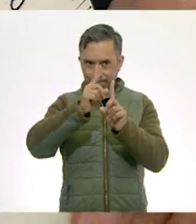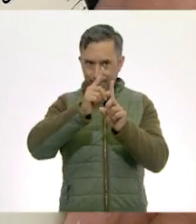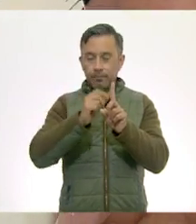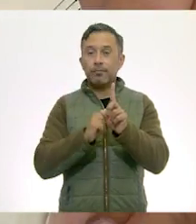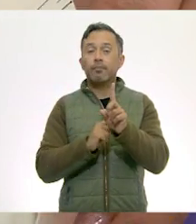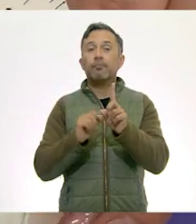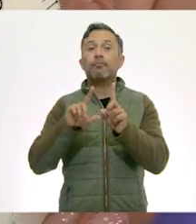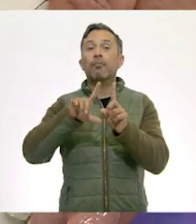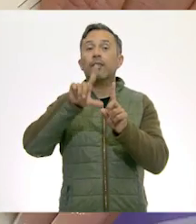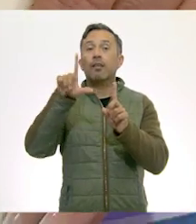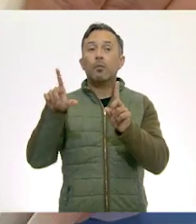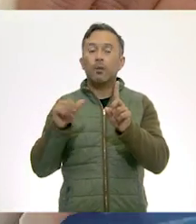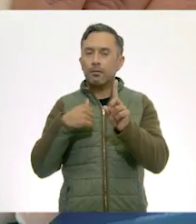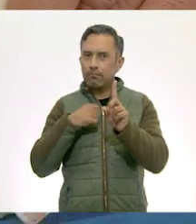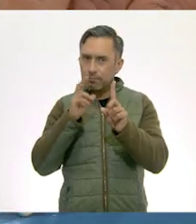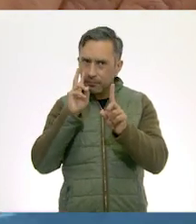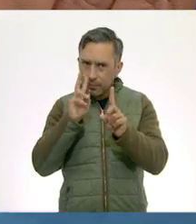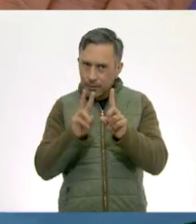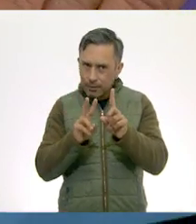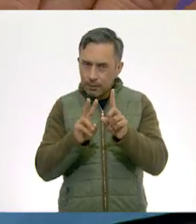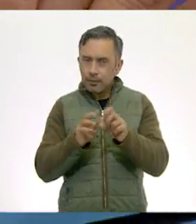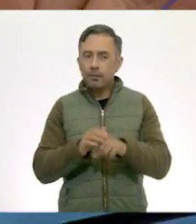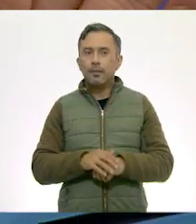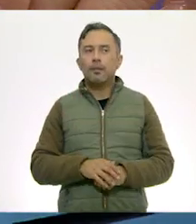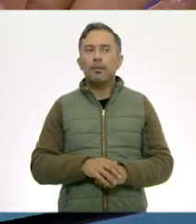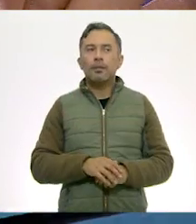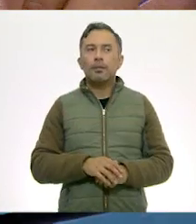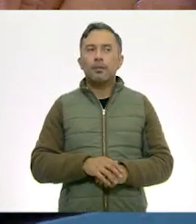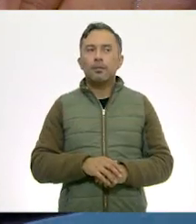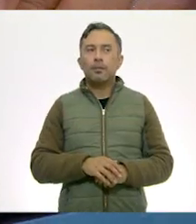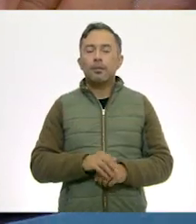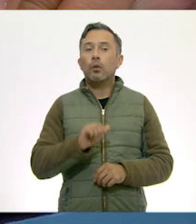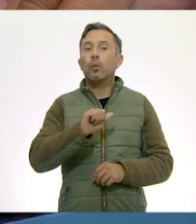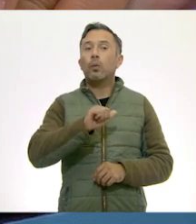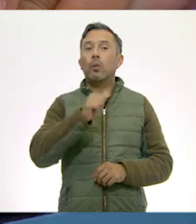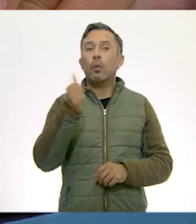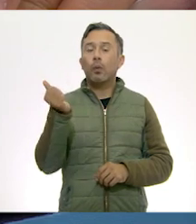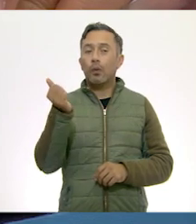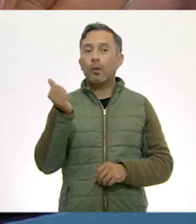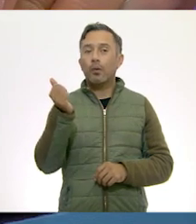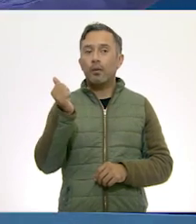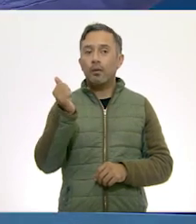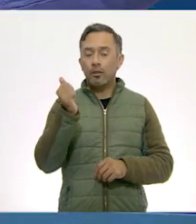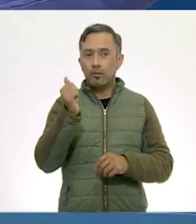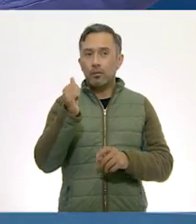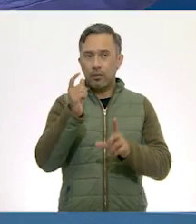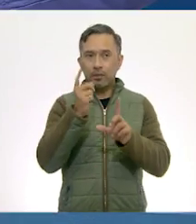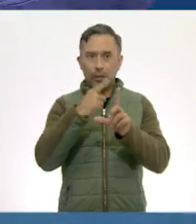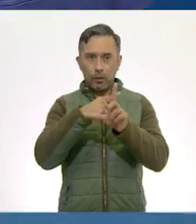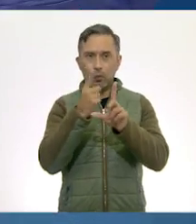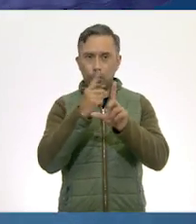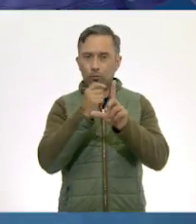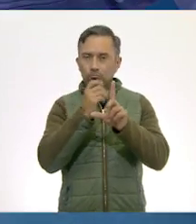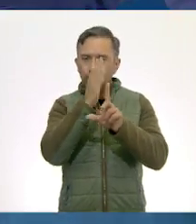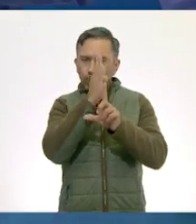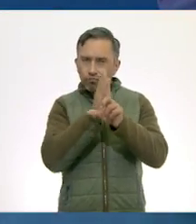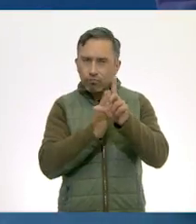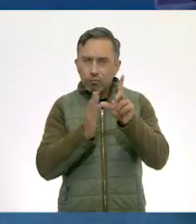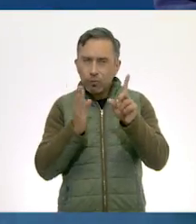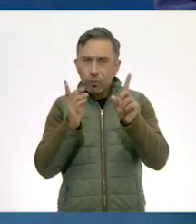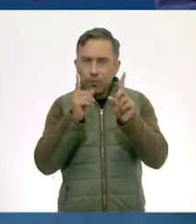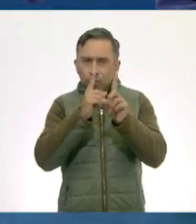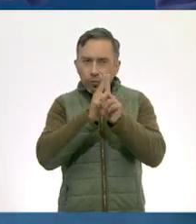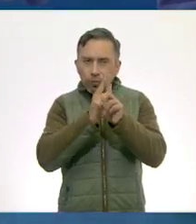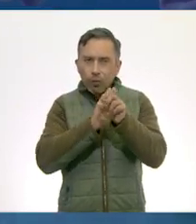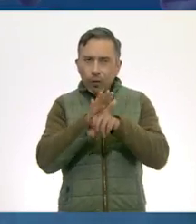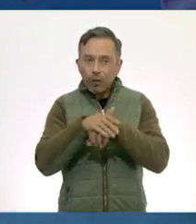observar por dónde pasa el otro lado del ángulo. Muy bien. En este